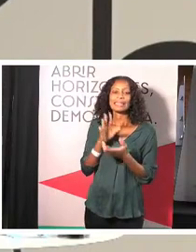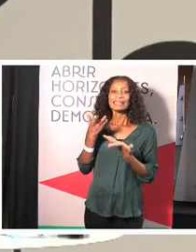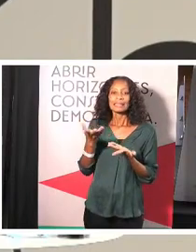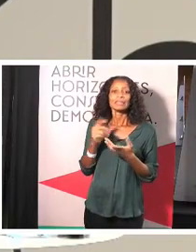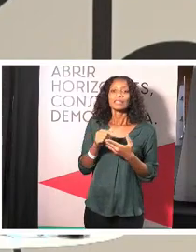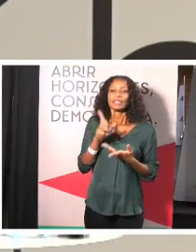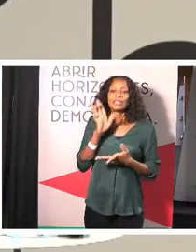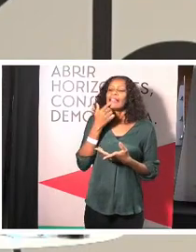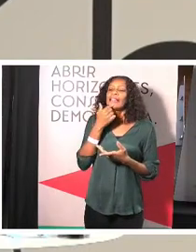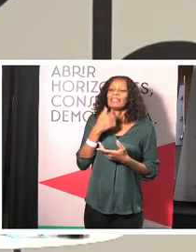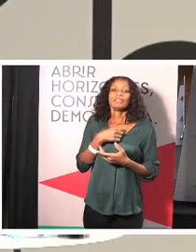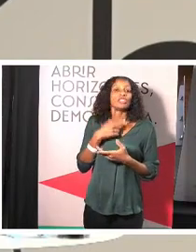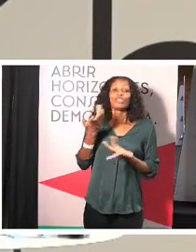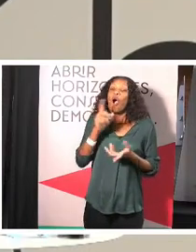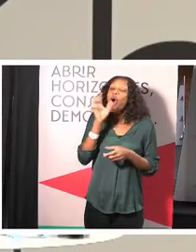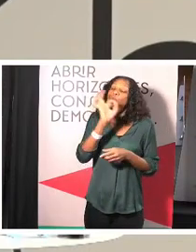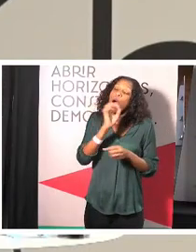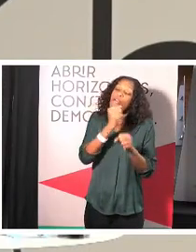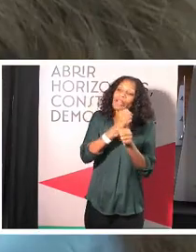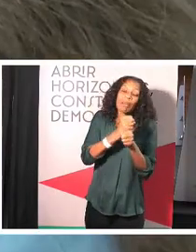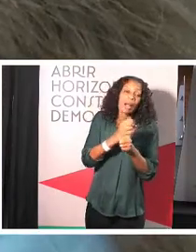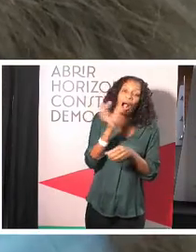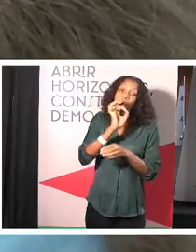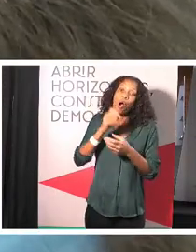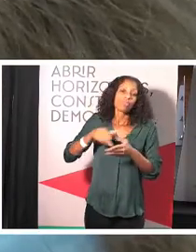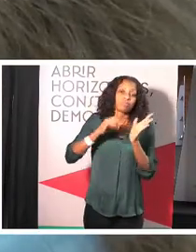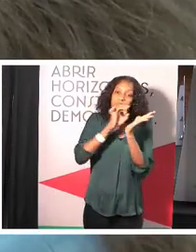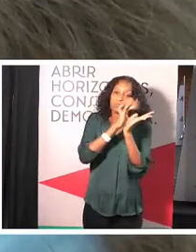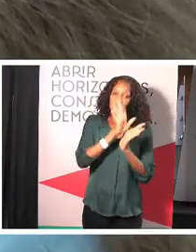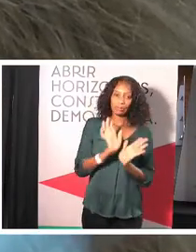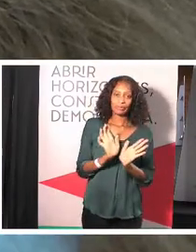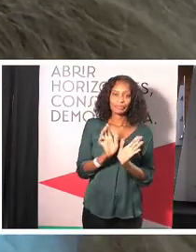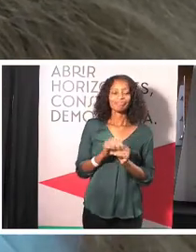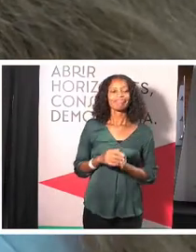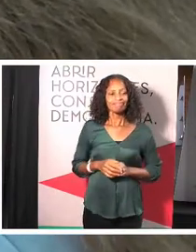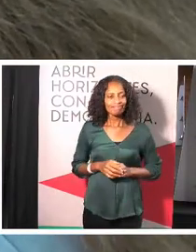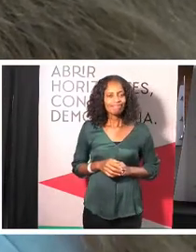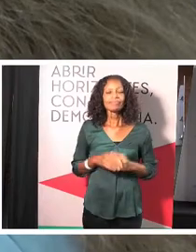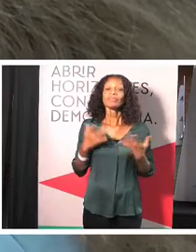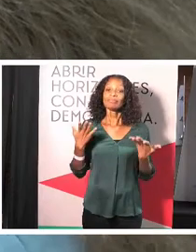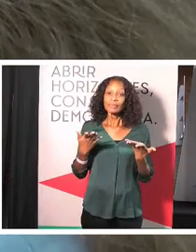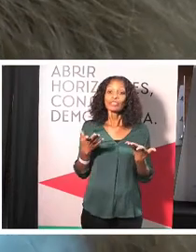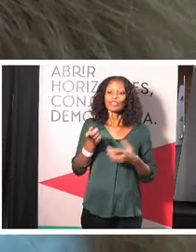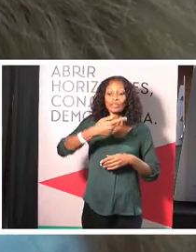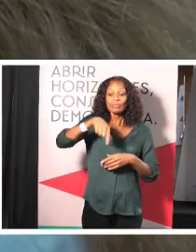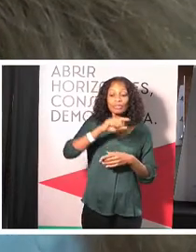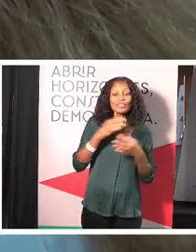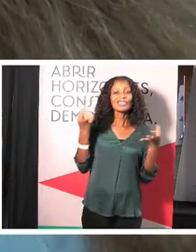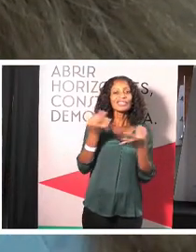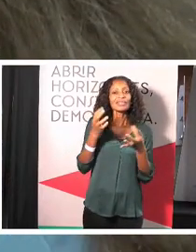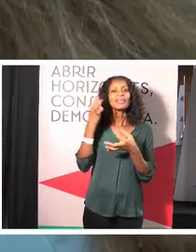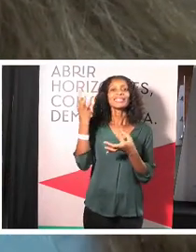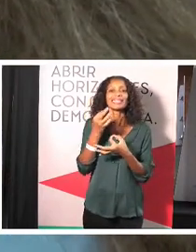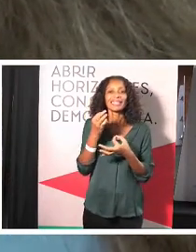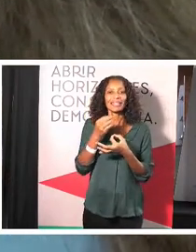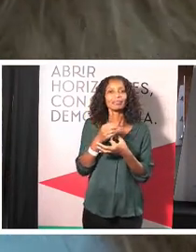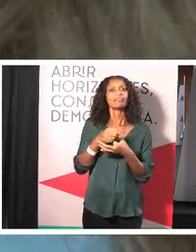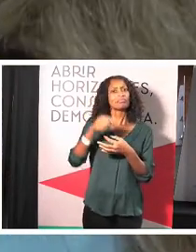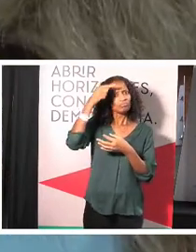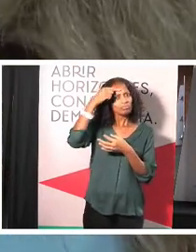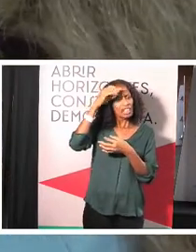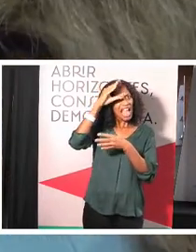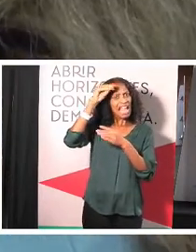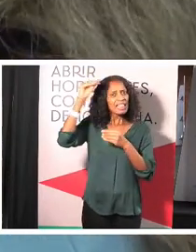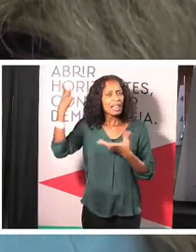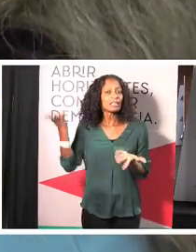hagamos una cosa, seamos inteligentes, juntémonos y entre todas vayamos a negociar, porque no va a ser la misma fuerza si negociamos por separado. Y se